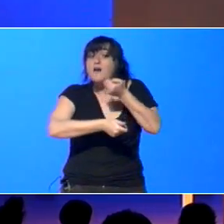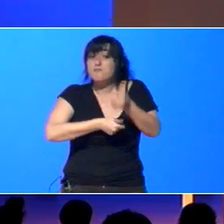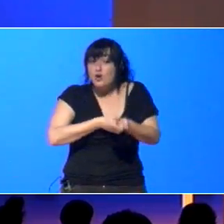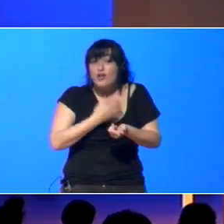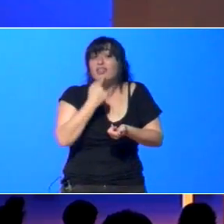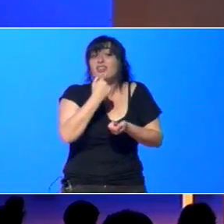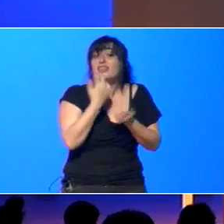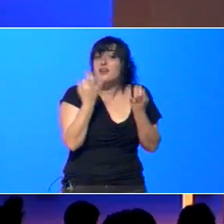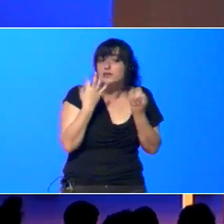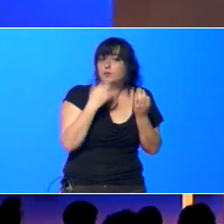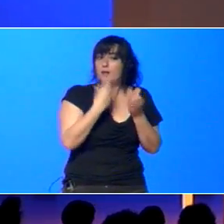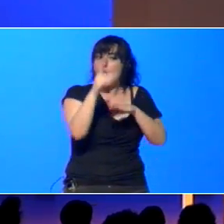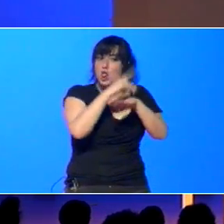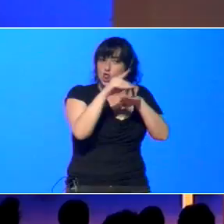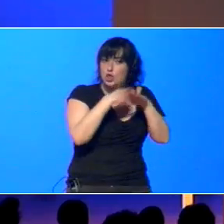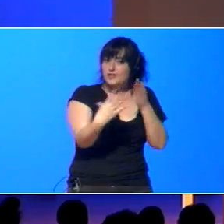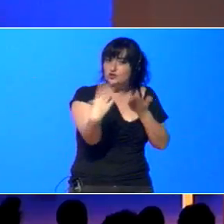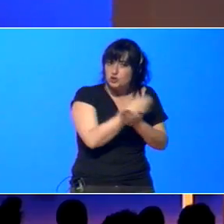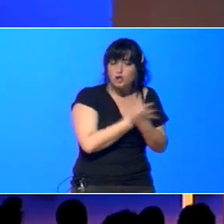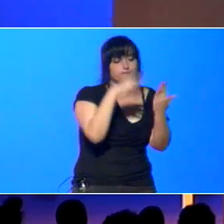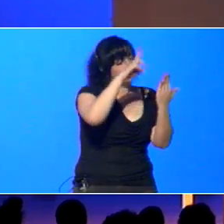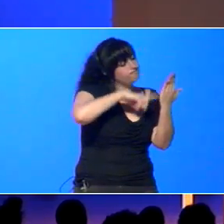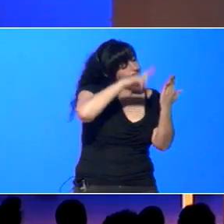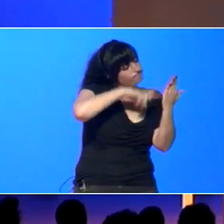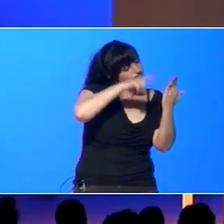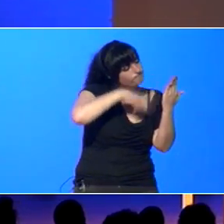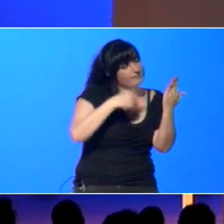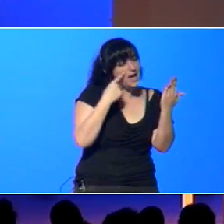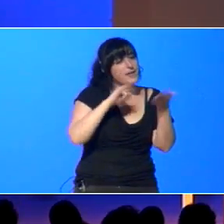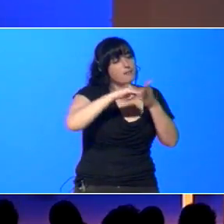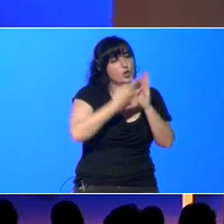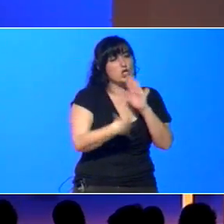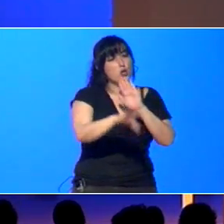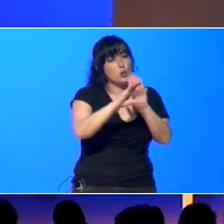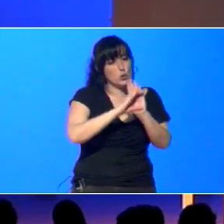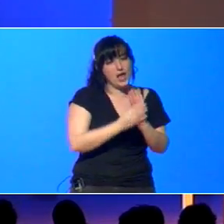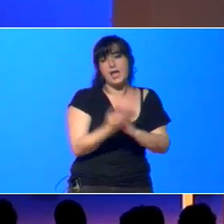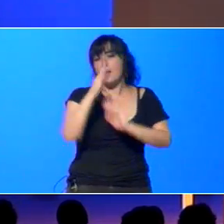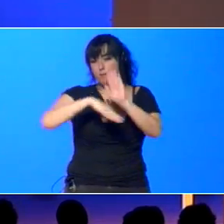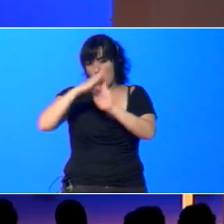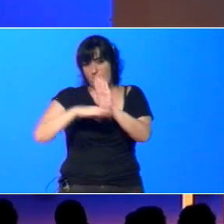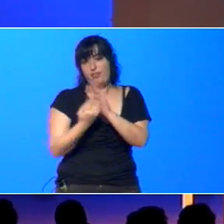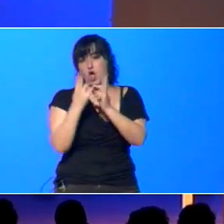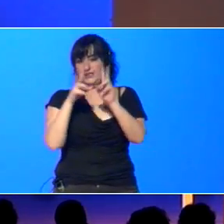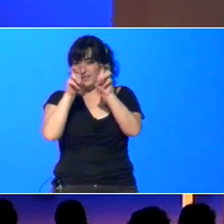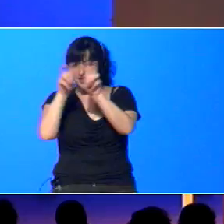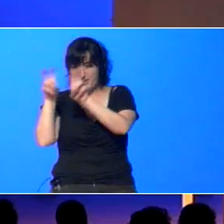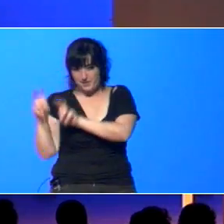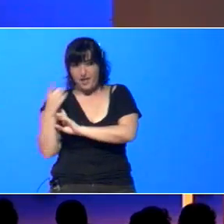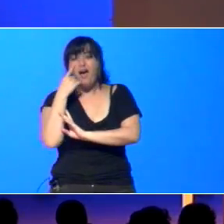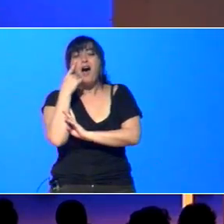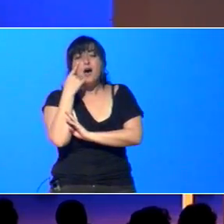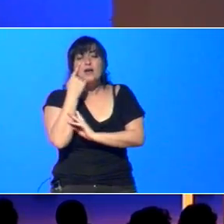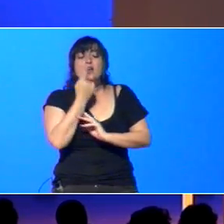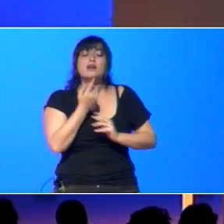todos los documentos del centro. Eso es una buena práctica. Revisar el proyecto curricular del centro, las programaciones, las unidades, y a ver si